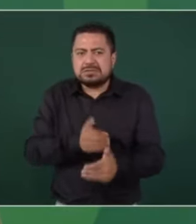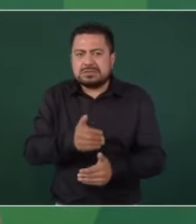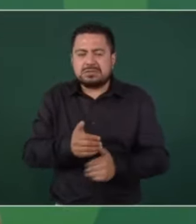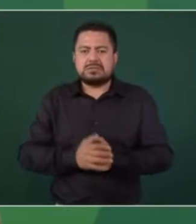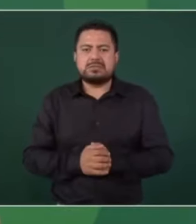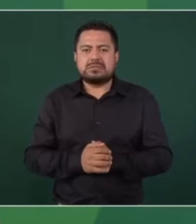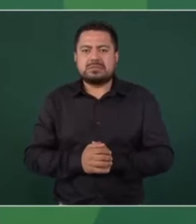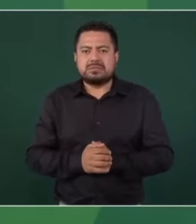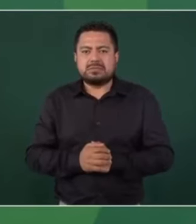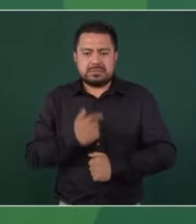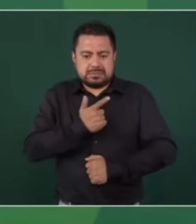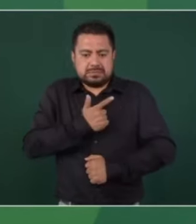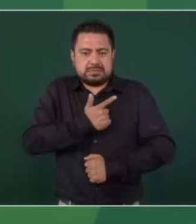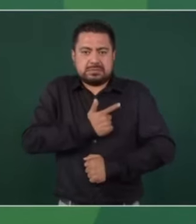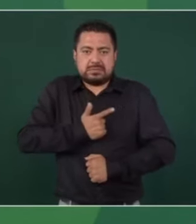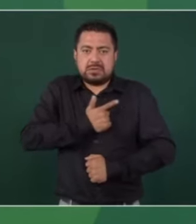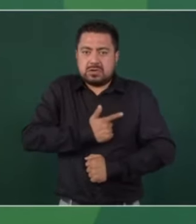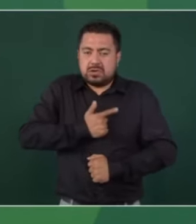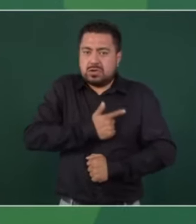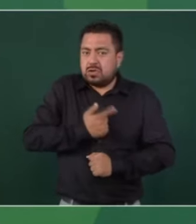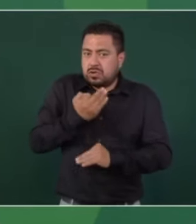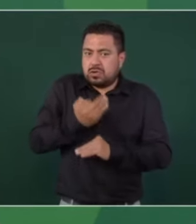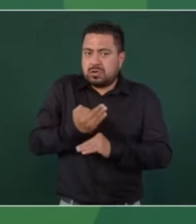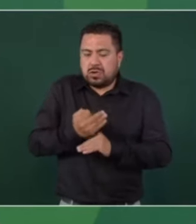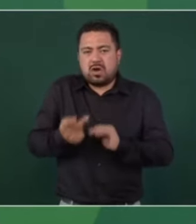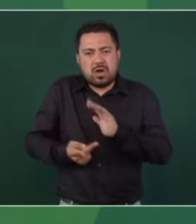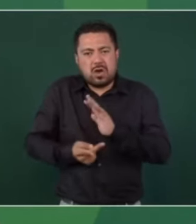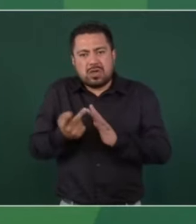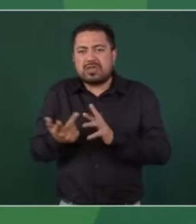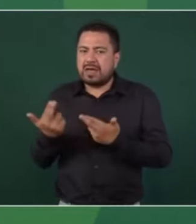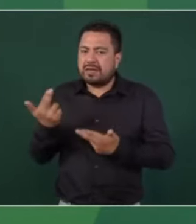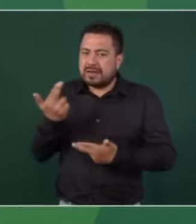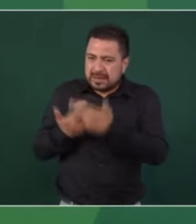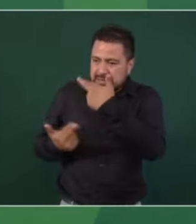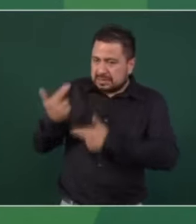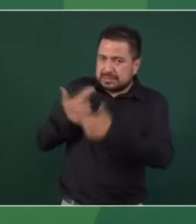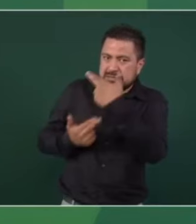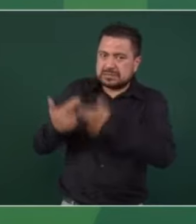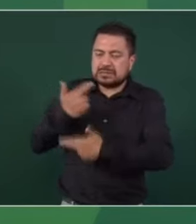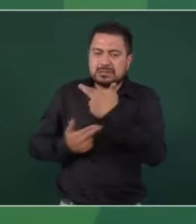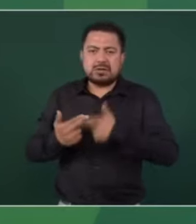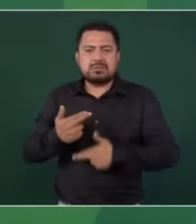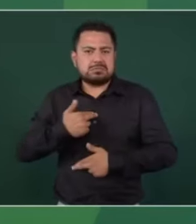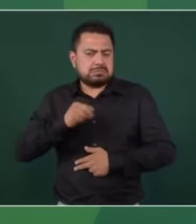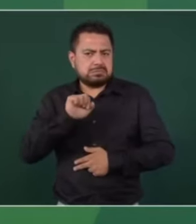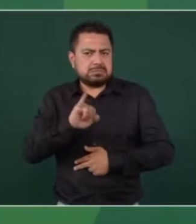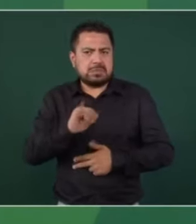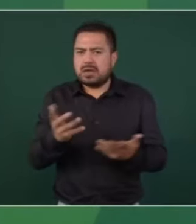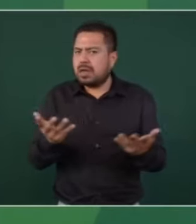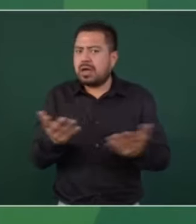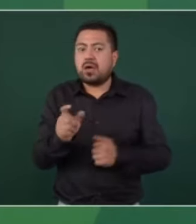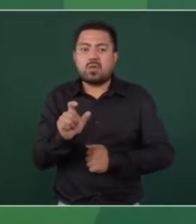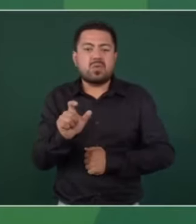regalen un like para que le lleguemos a más personas con este video. Dejen sus comentarios y amigos, ¿se